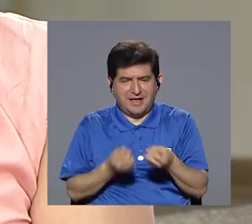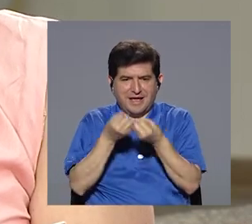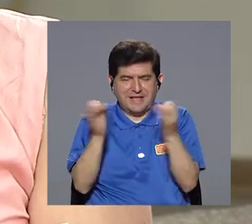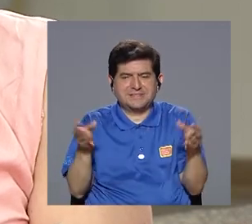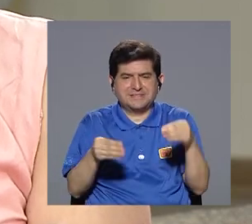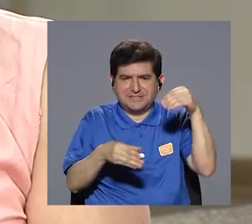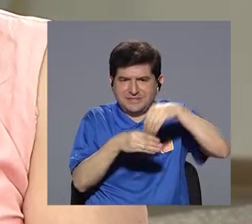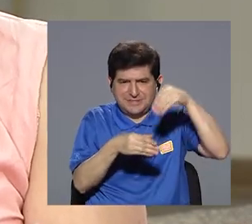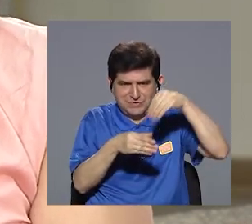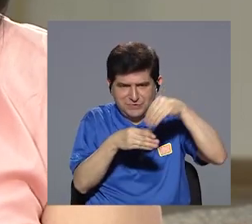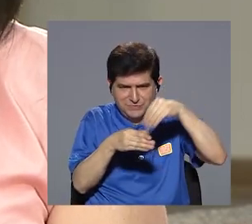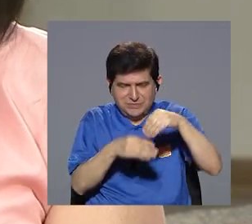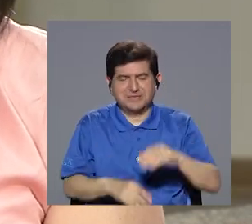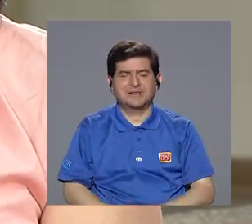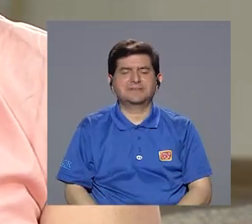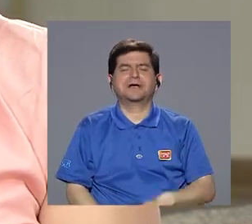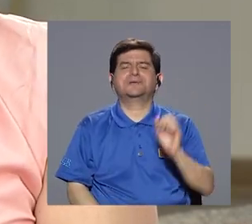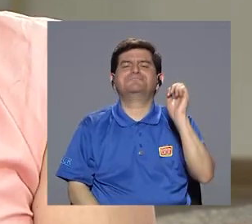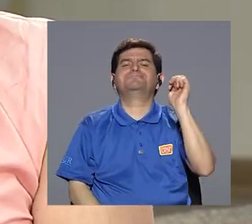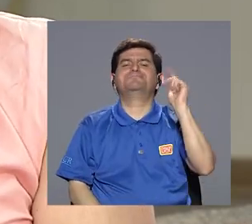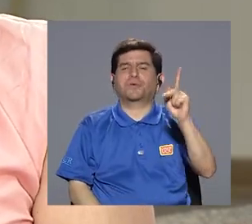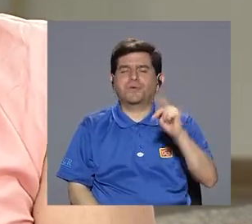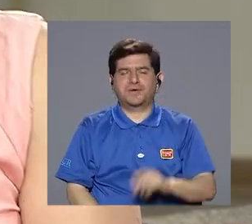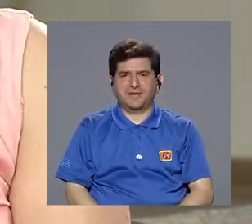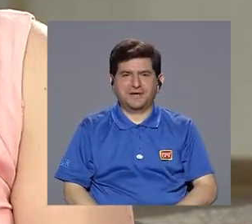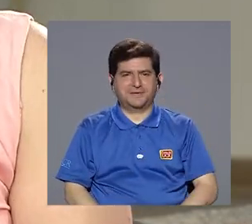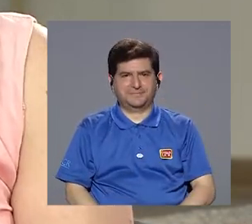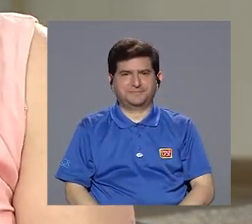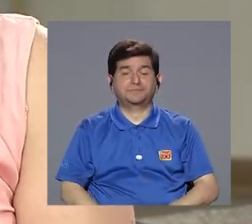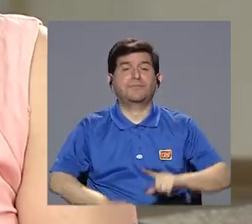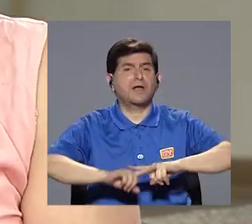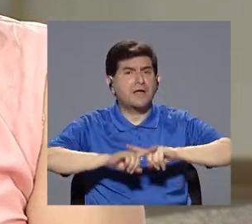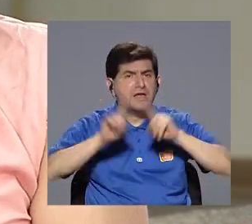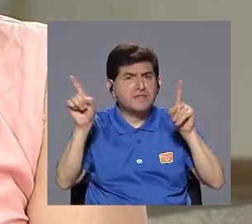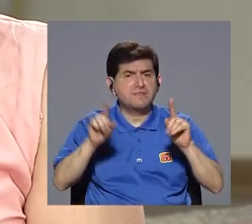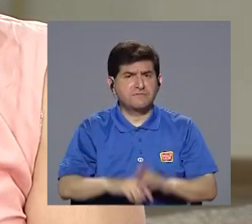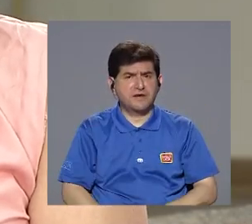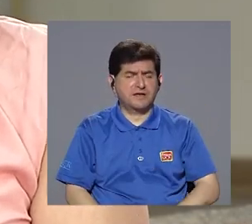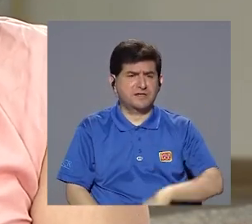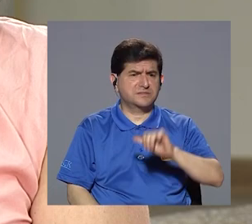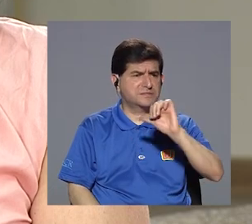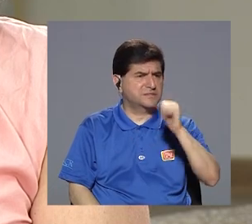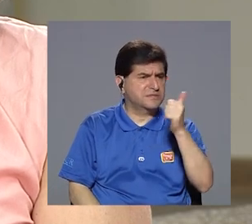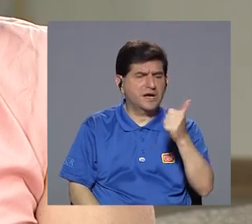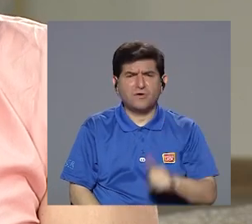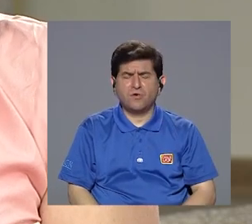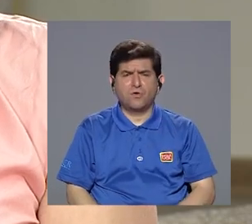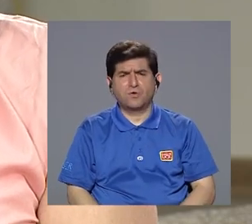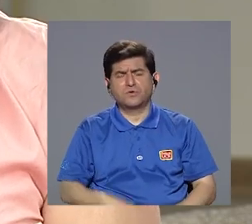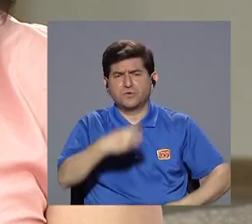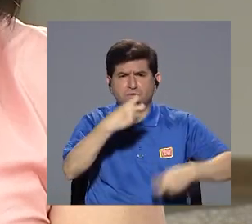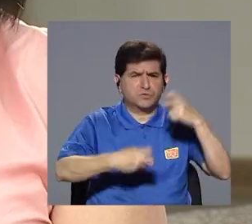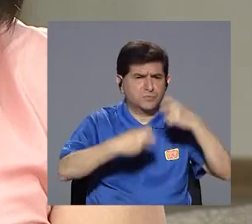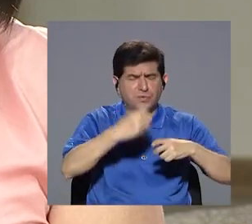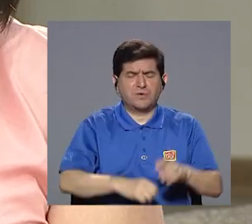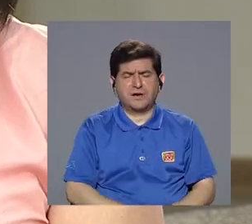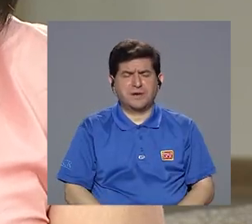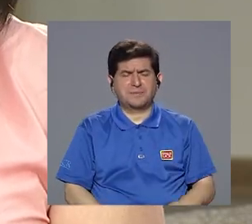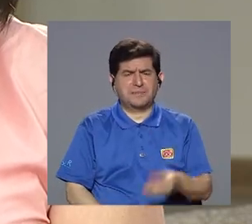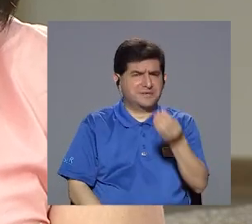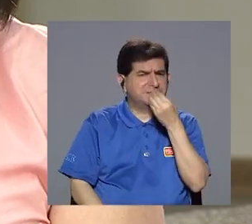sin preservantes, etcétera. Okay. La diferencia con estos otros, digamos, con la bulimia, con la